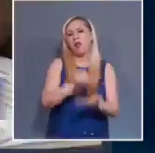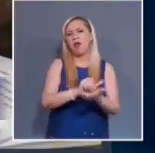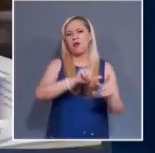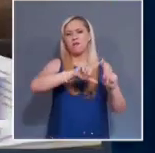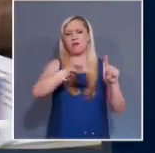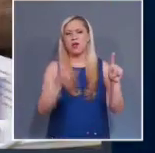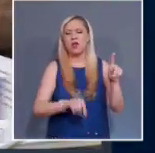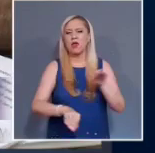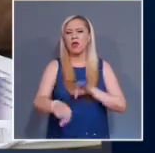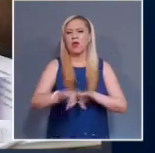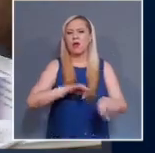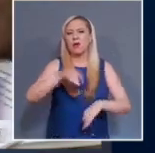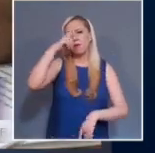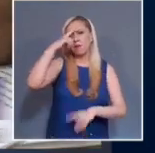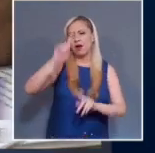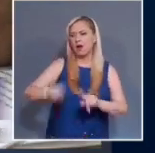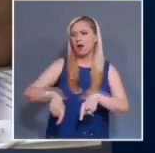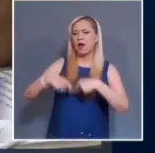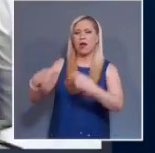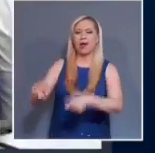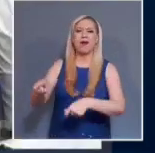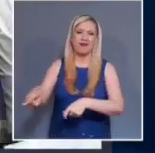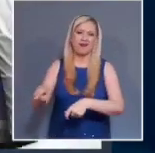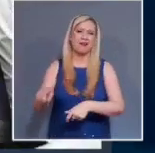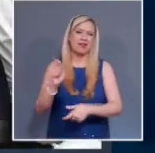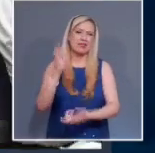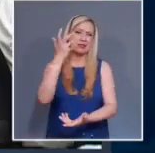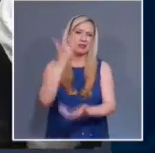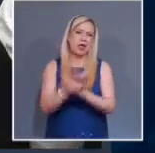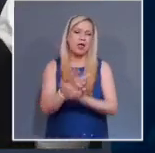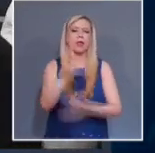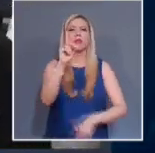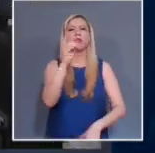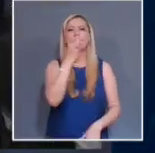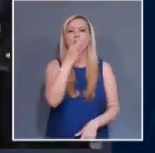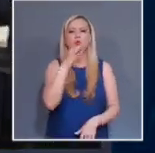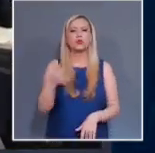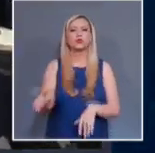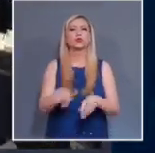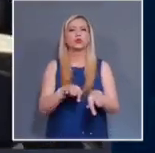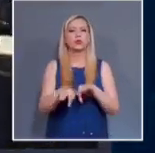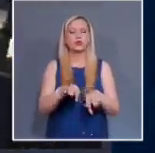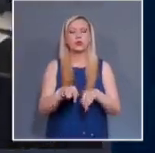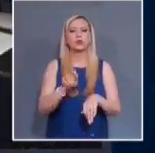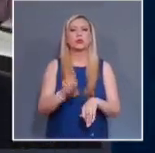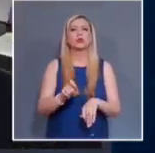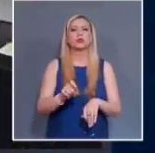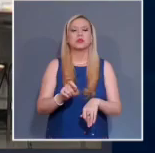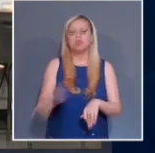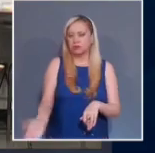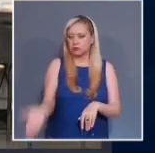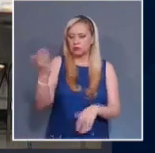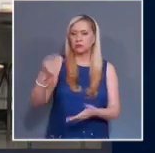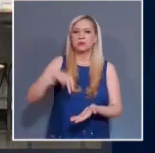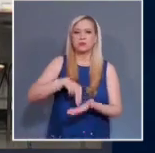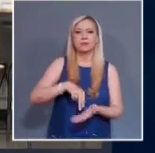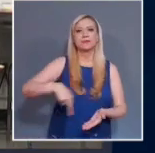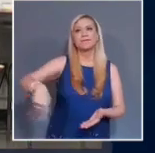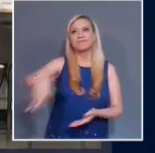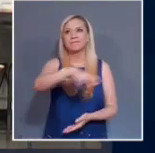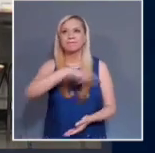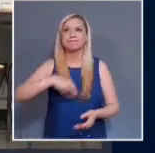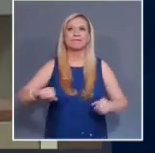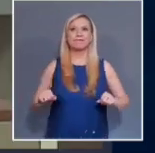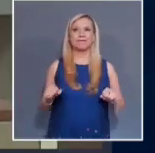trabajador un descanso de por lo menos media hora para realizar actividad física. La medida busca combatir la obesidad